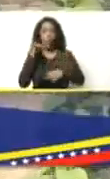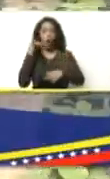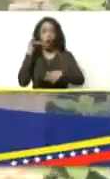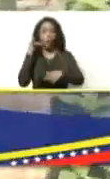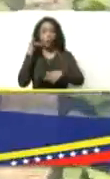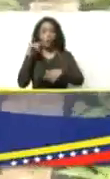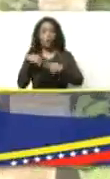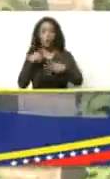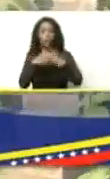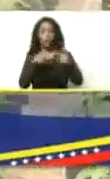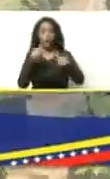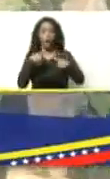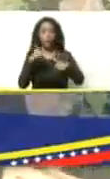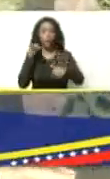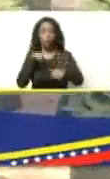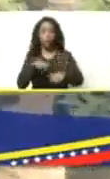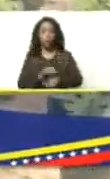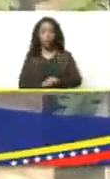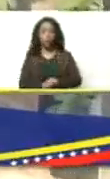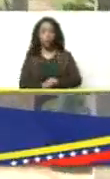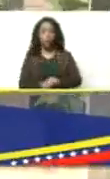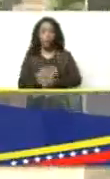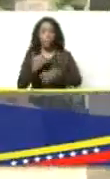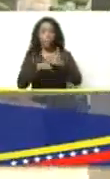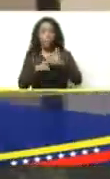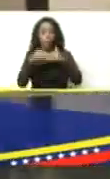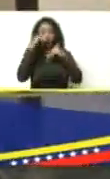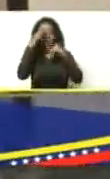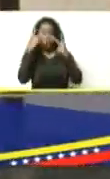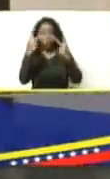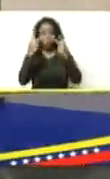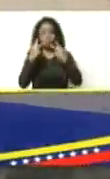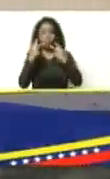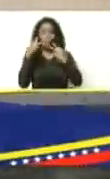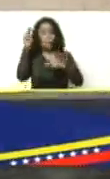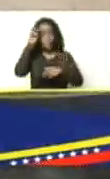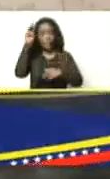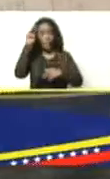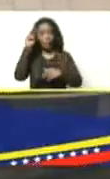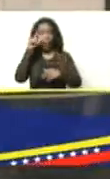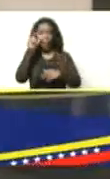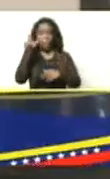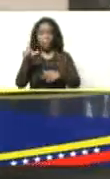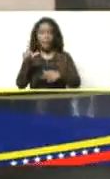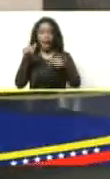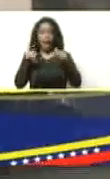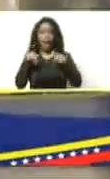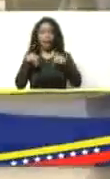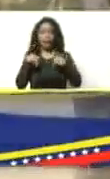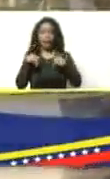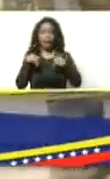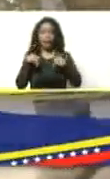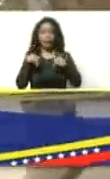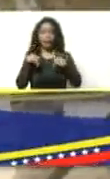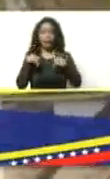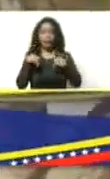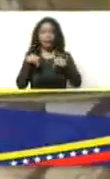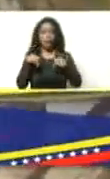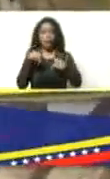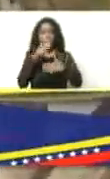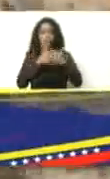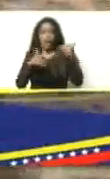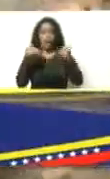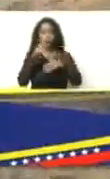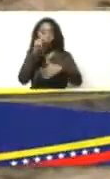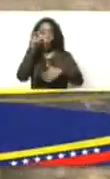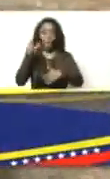lo está presenciando el día de hoy. Pero vamos a escuchar al compañero Germán Guerrero, al maestro conuquero, a este don, a este conuquero mayor, a